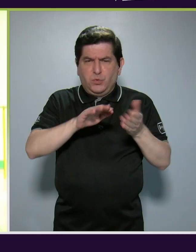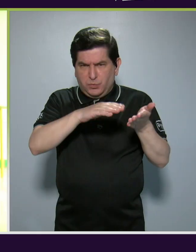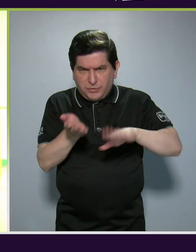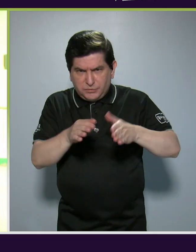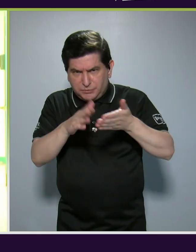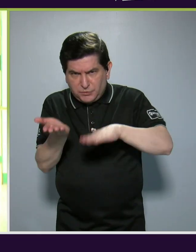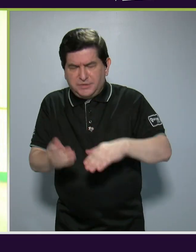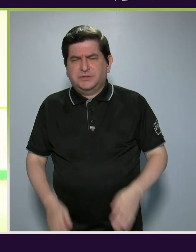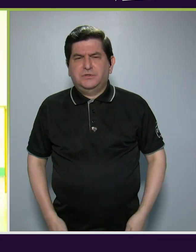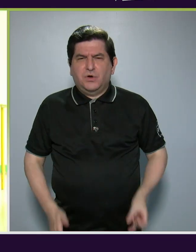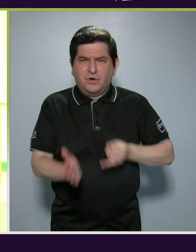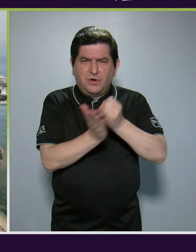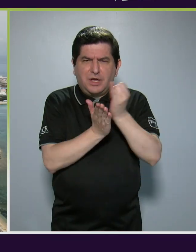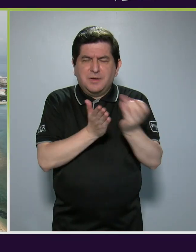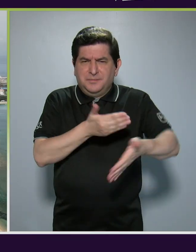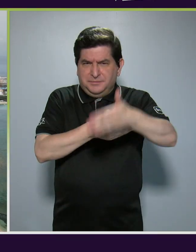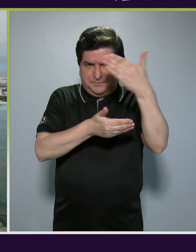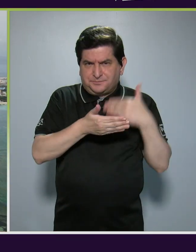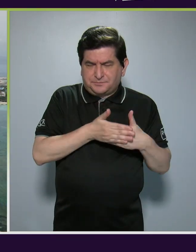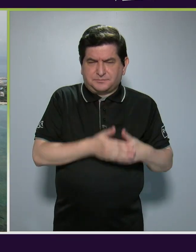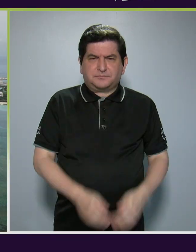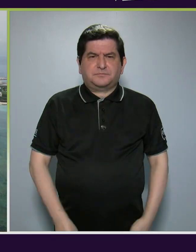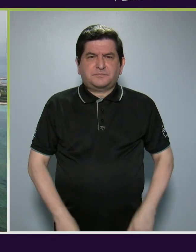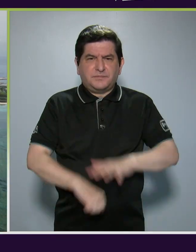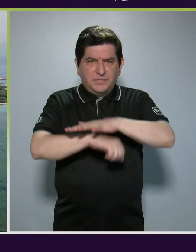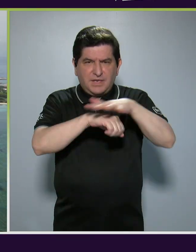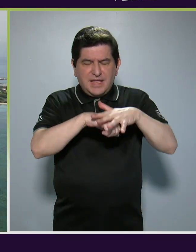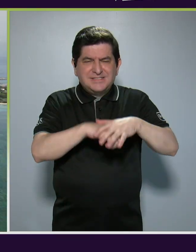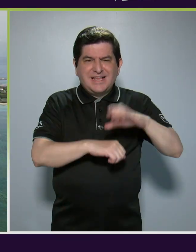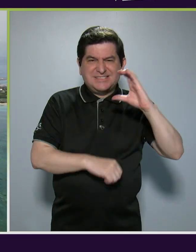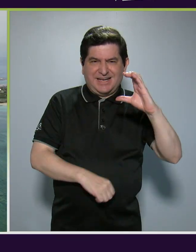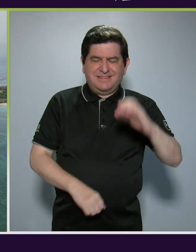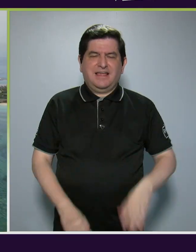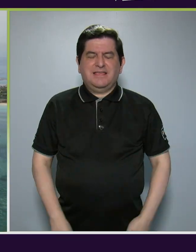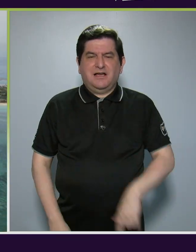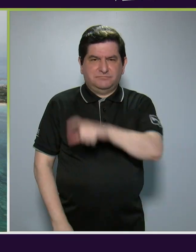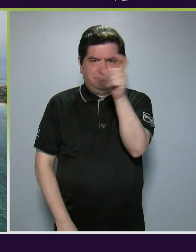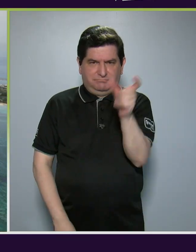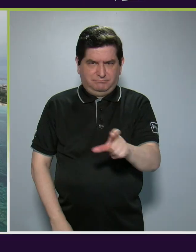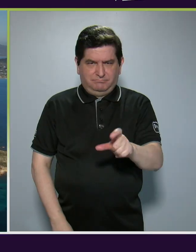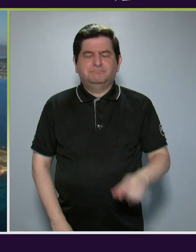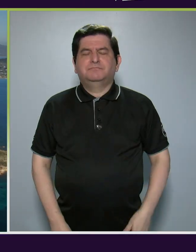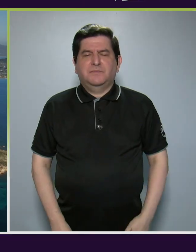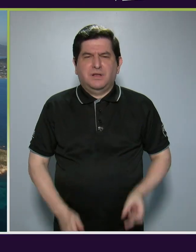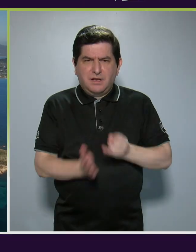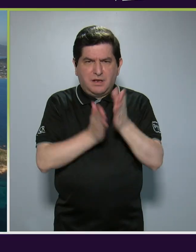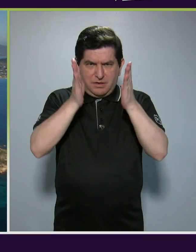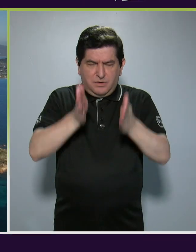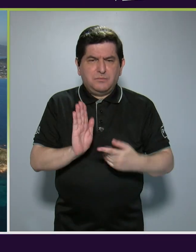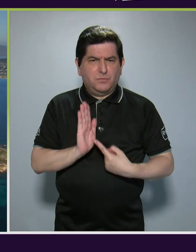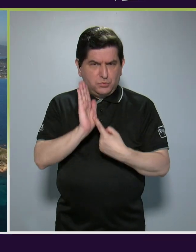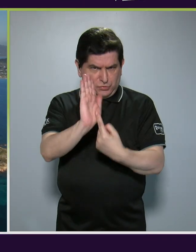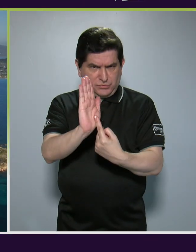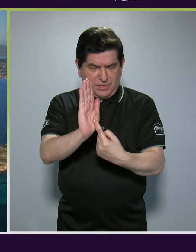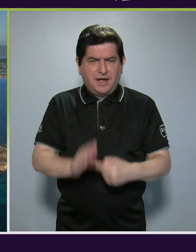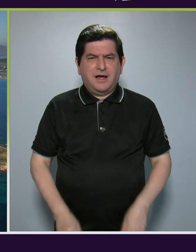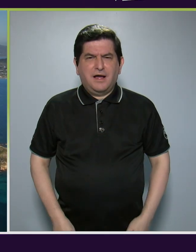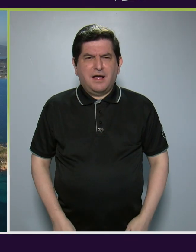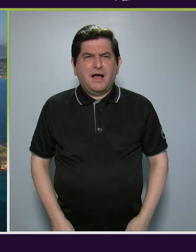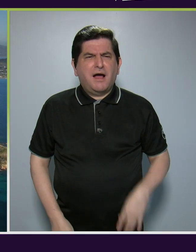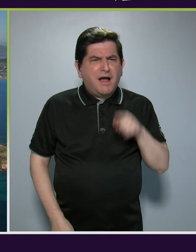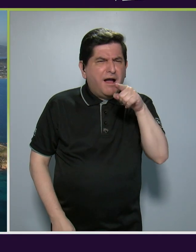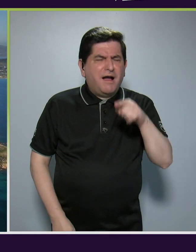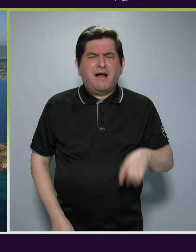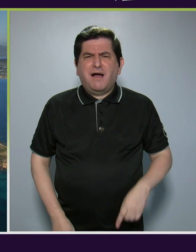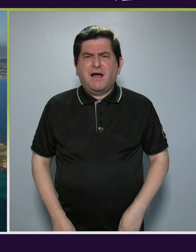es de una investigación previa de la isla de Cerdeña en Italia, ¿verdad? En donde los investigadores marcaron en los mapas estas zonas